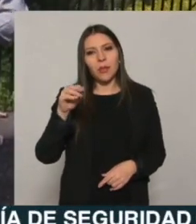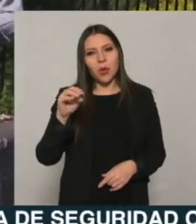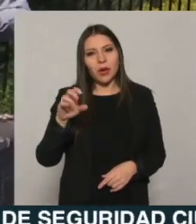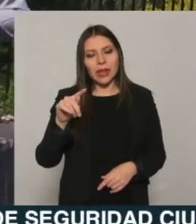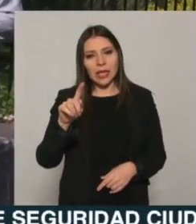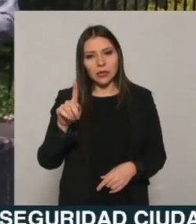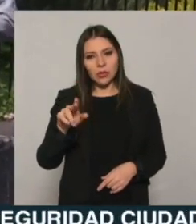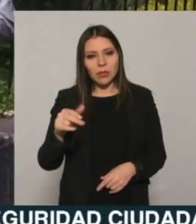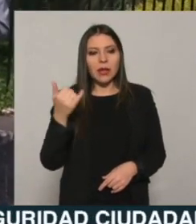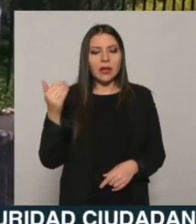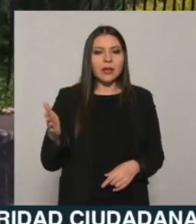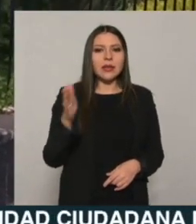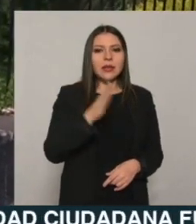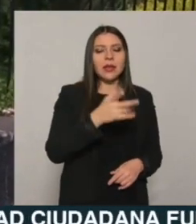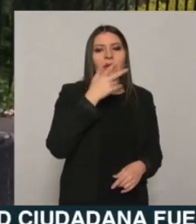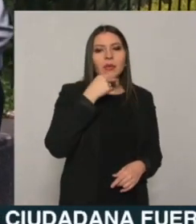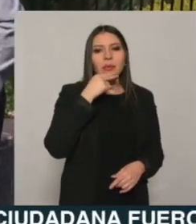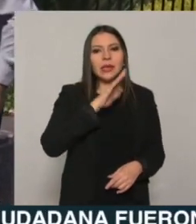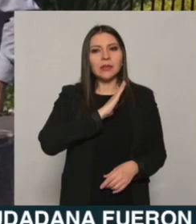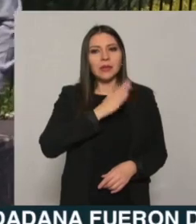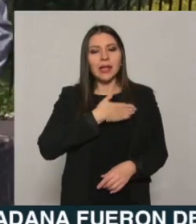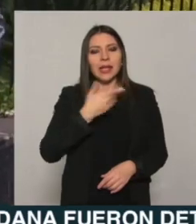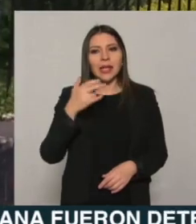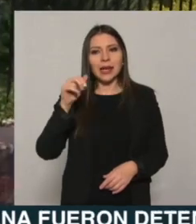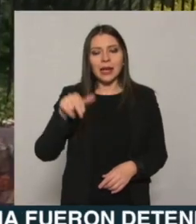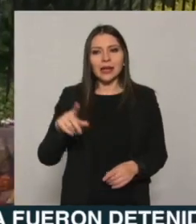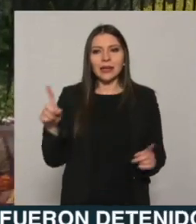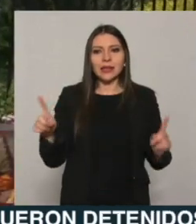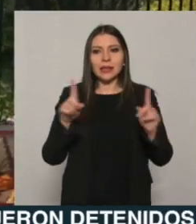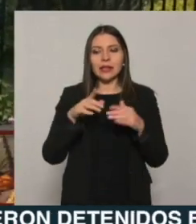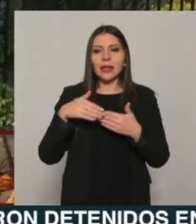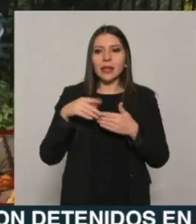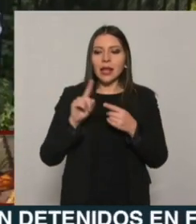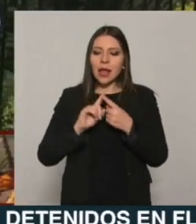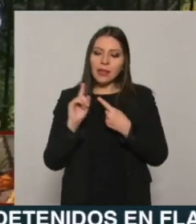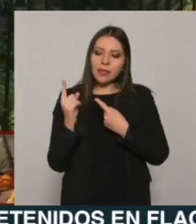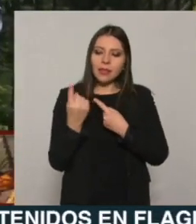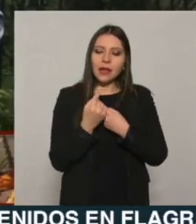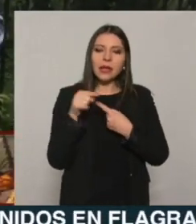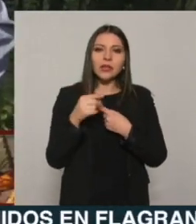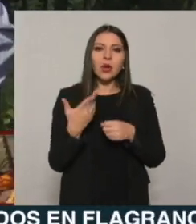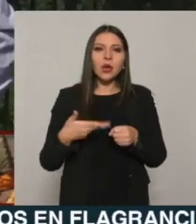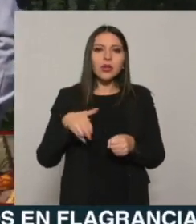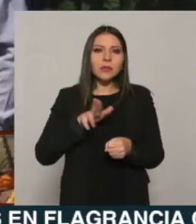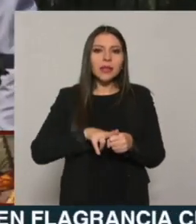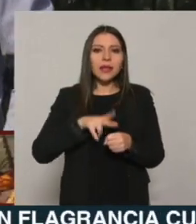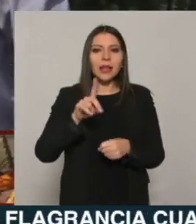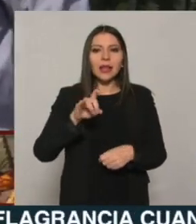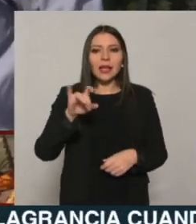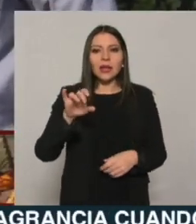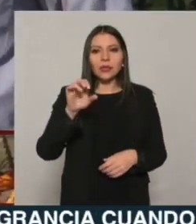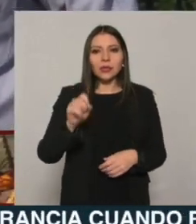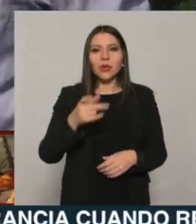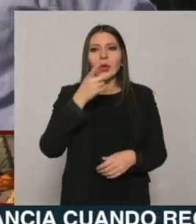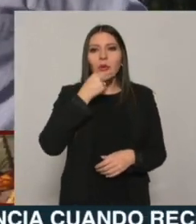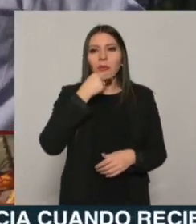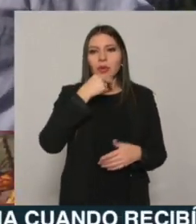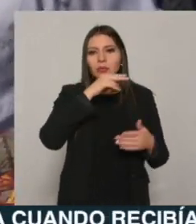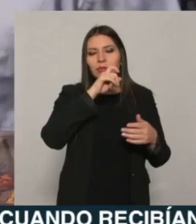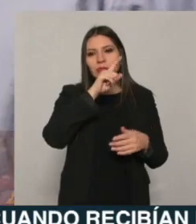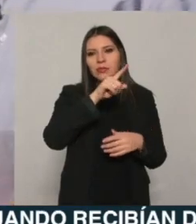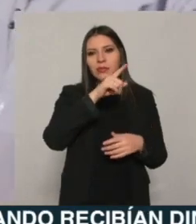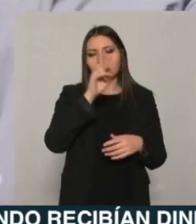lado del Hospital de Jesús. ¿No es así, Olivia? Sí, así es. En este mural que tenemos de el maestro